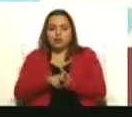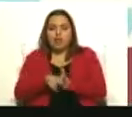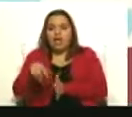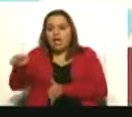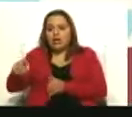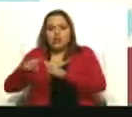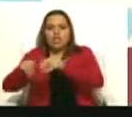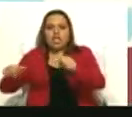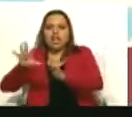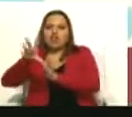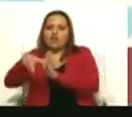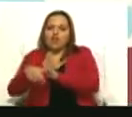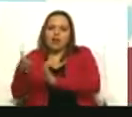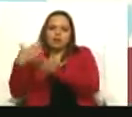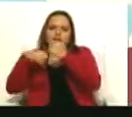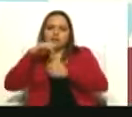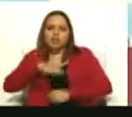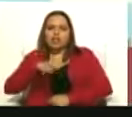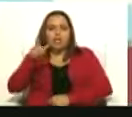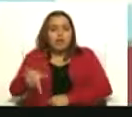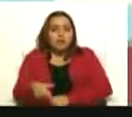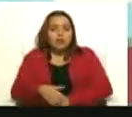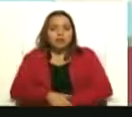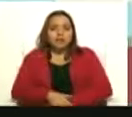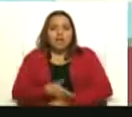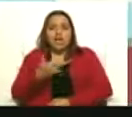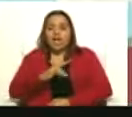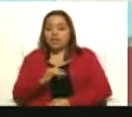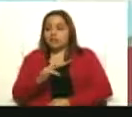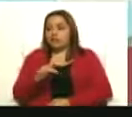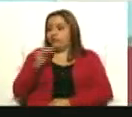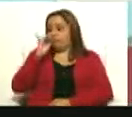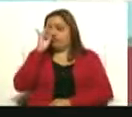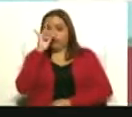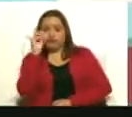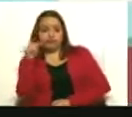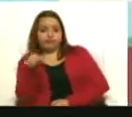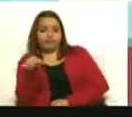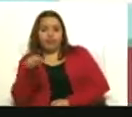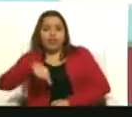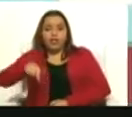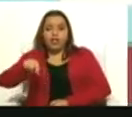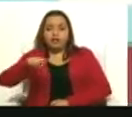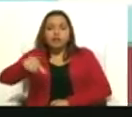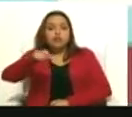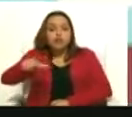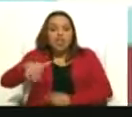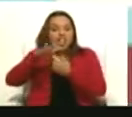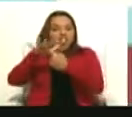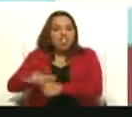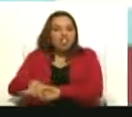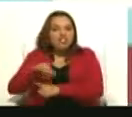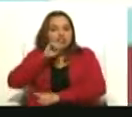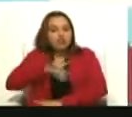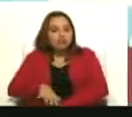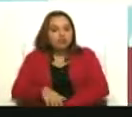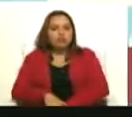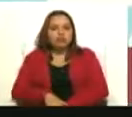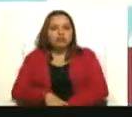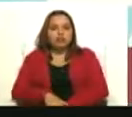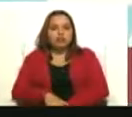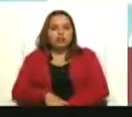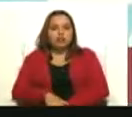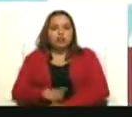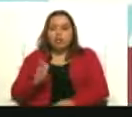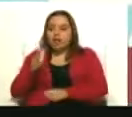robado, pero heredaron también la arrogancia de sus amos imperiales y coloniales, que fueron a la